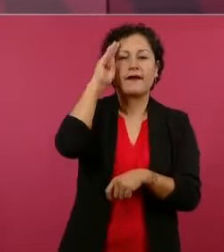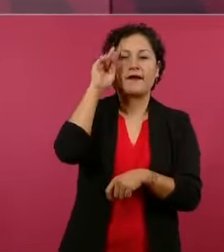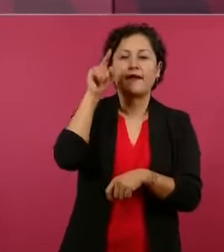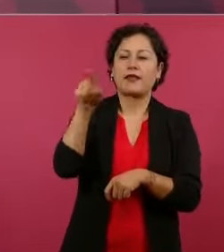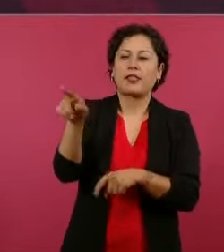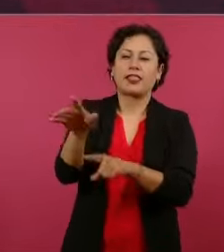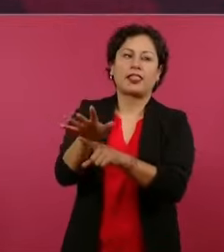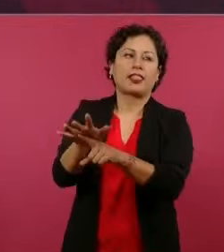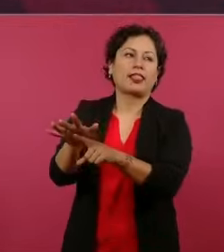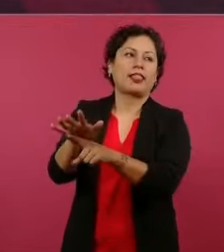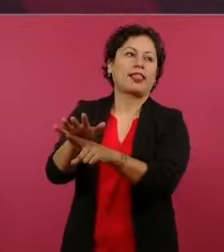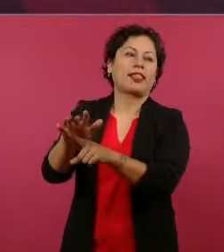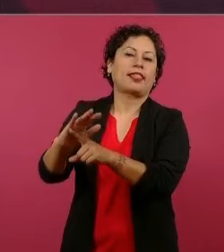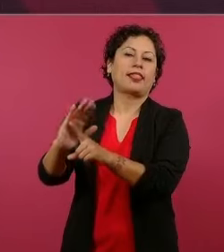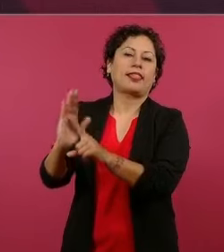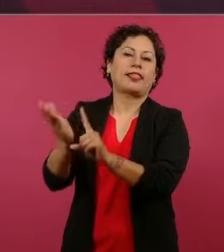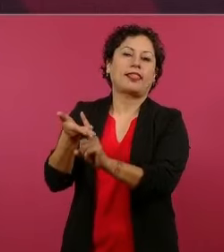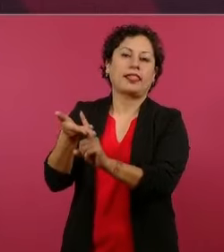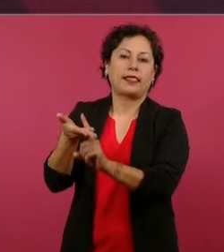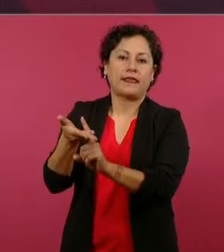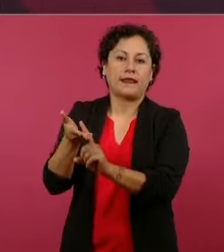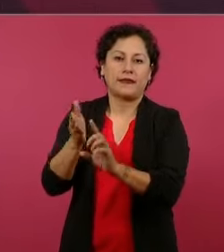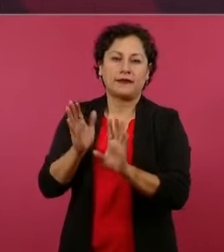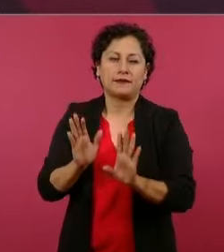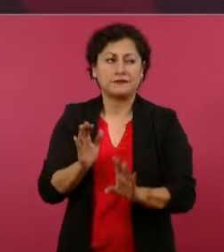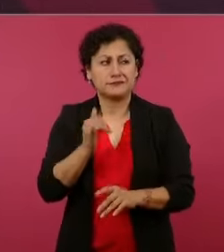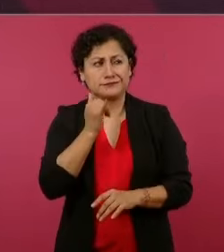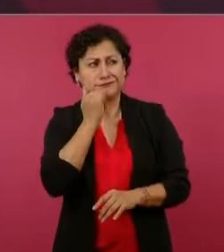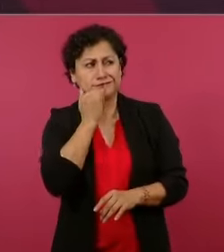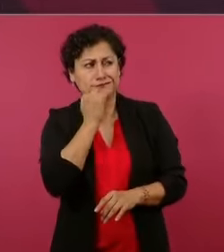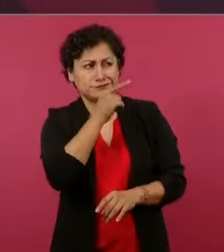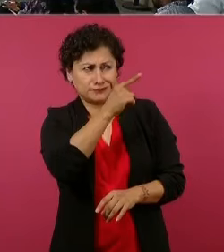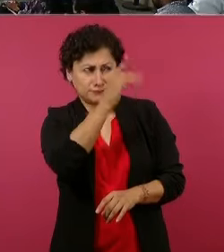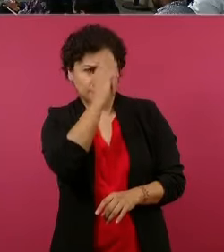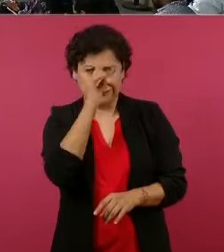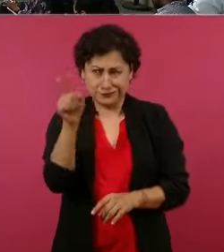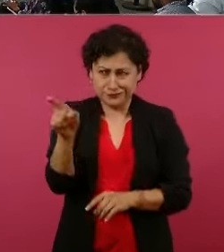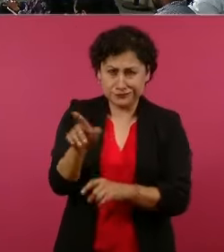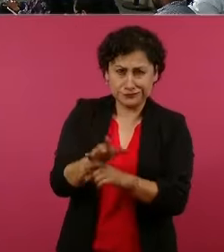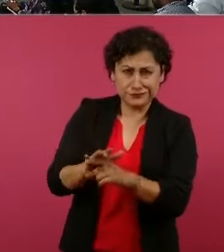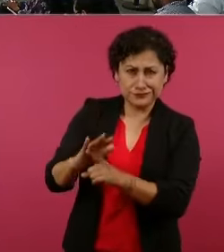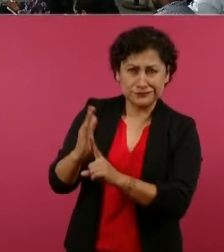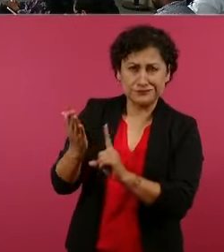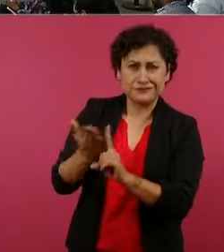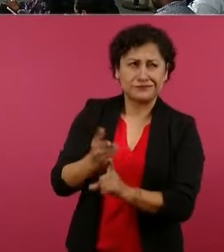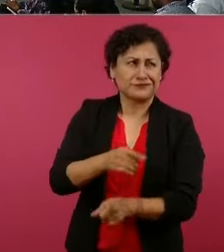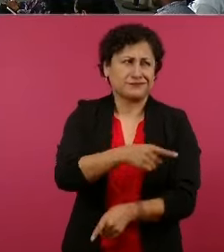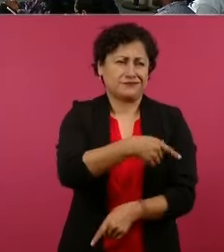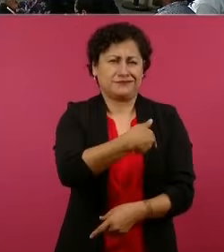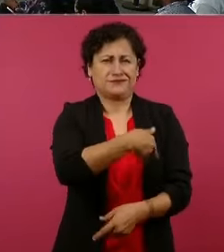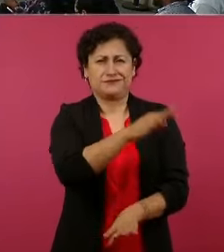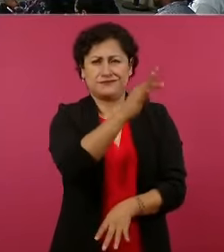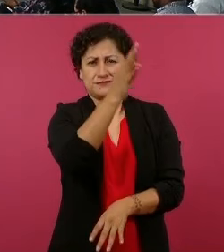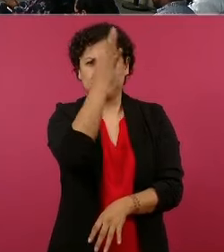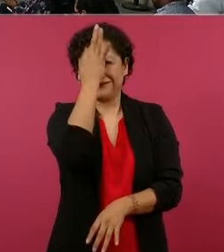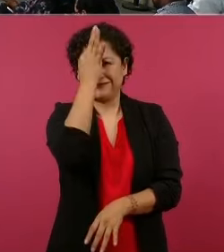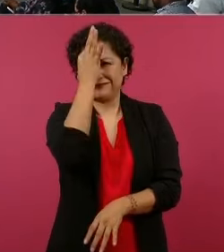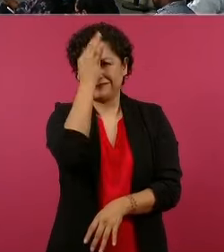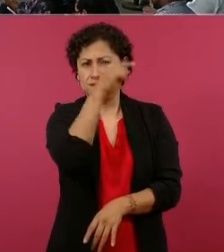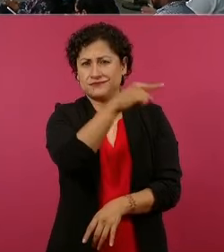tonto tonto es el que piensa que el pueblo es tonto ahora están hablando siguen todos los programas